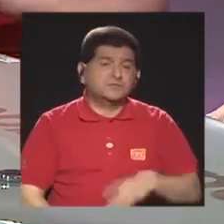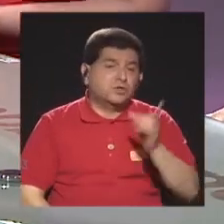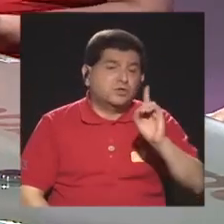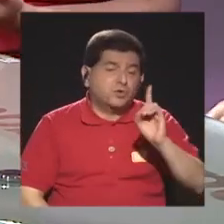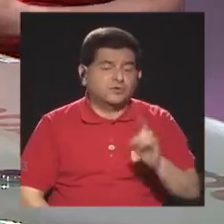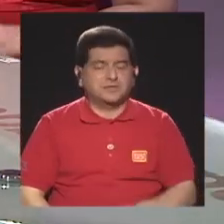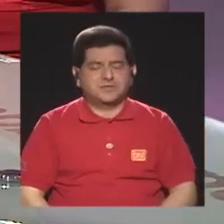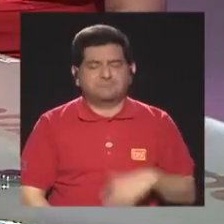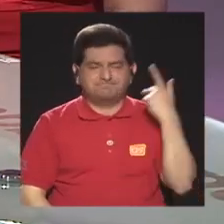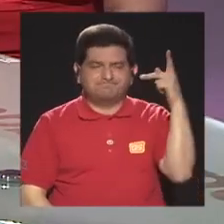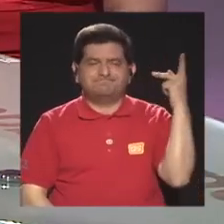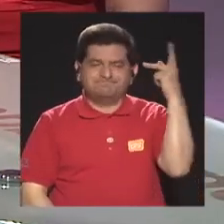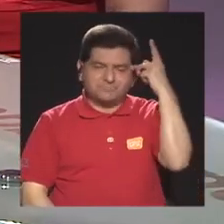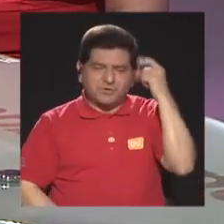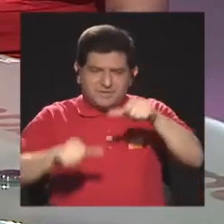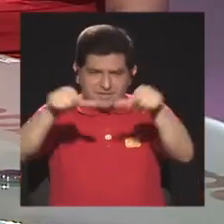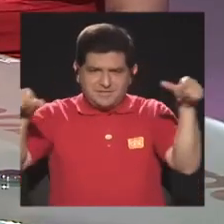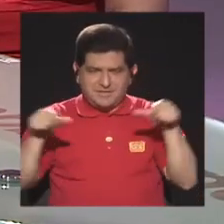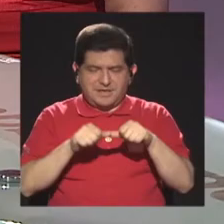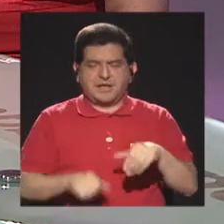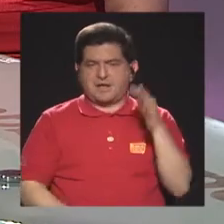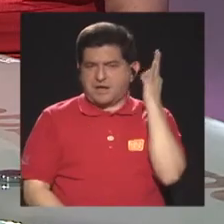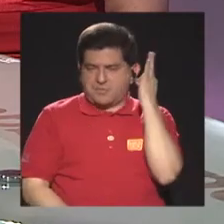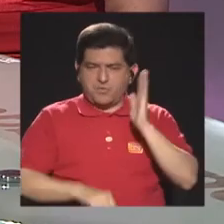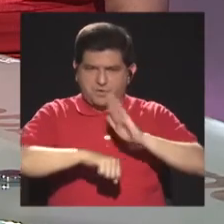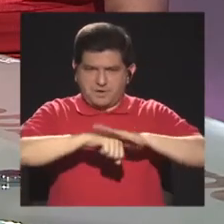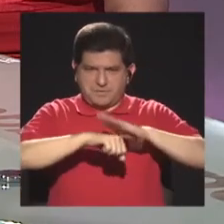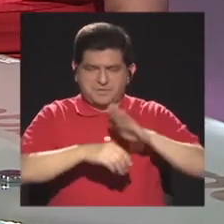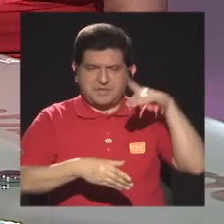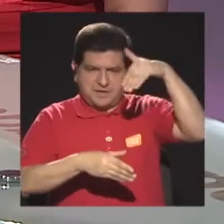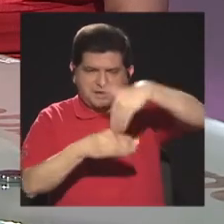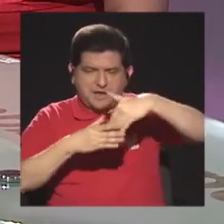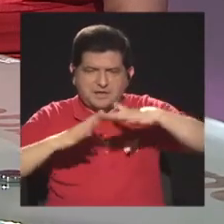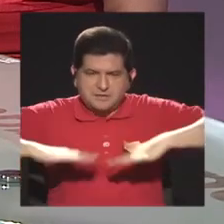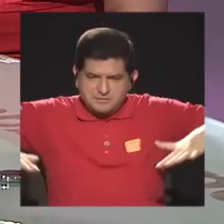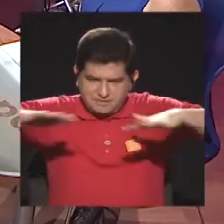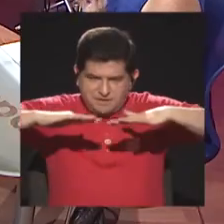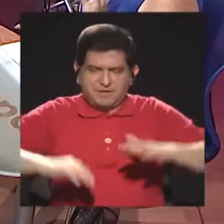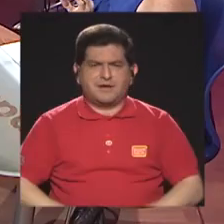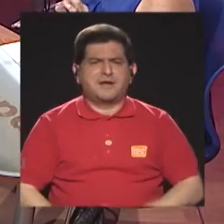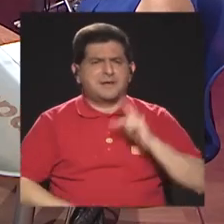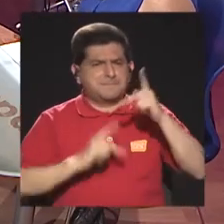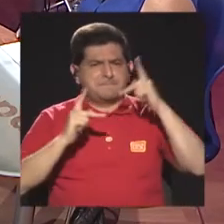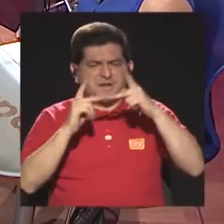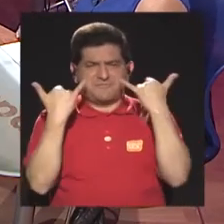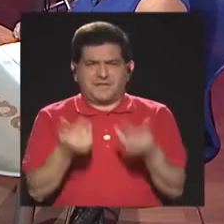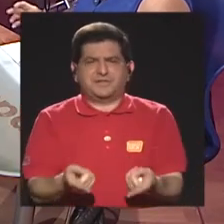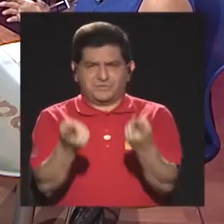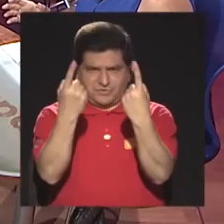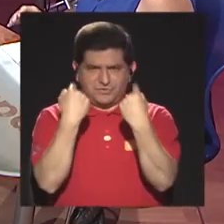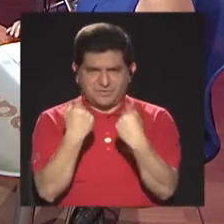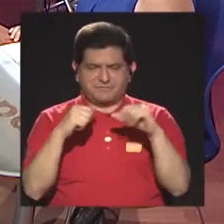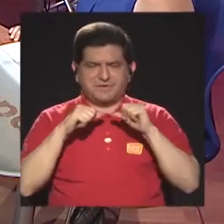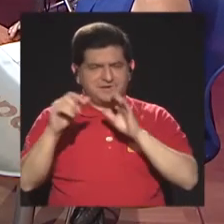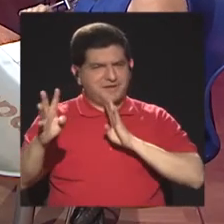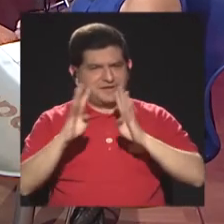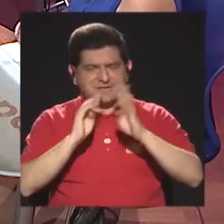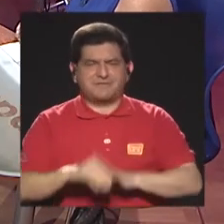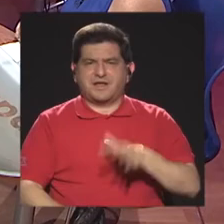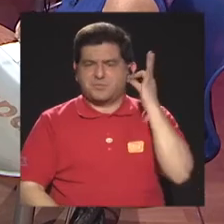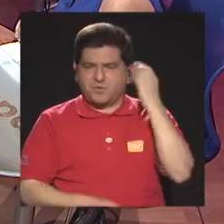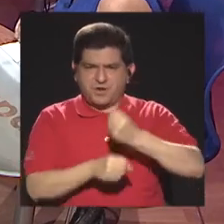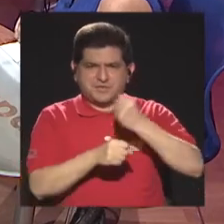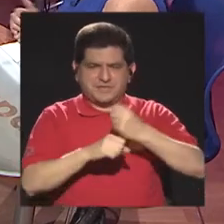para permitirle a las mujeres que puedan conquistar esos otros espacios. Perfecto. Regresamos en un minuto para seguir conversando de las